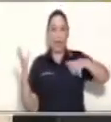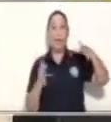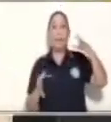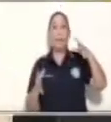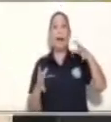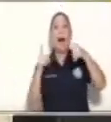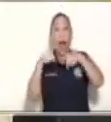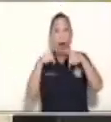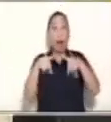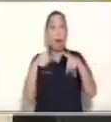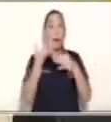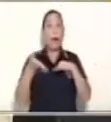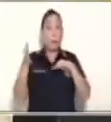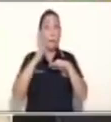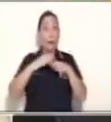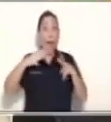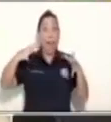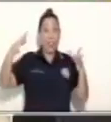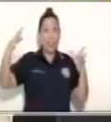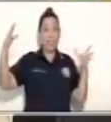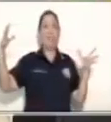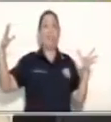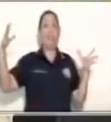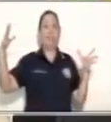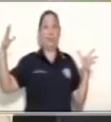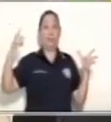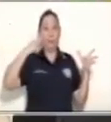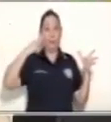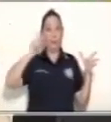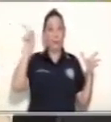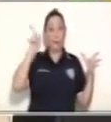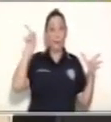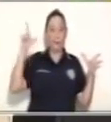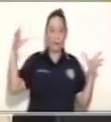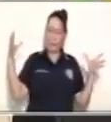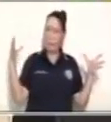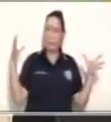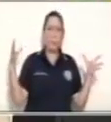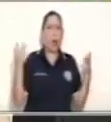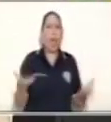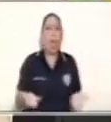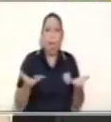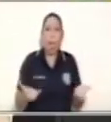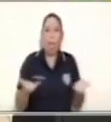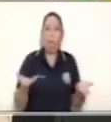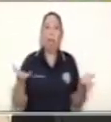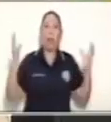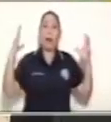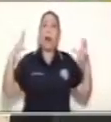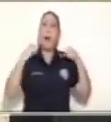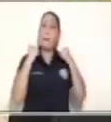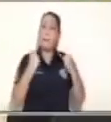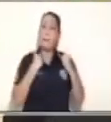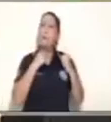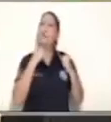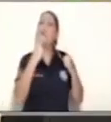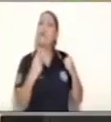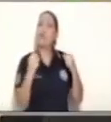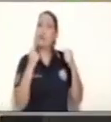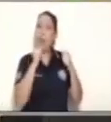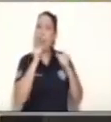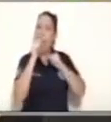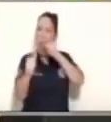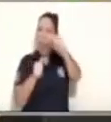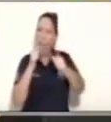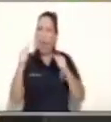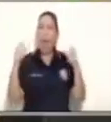masa. Ahora la bola de masa crece de este tamaño y es demasiado pesada y vamos a hablar más fuerte y vamos a